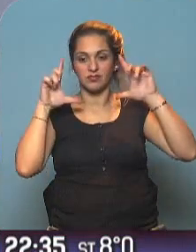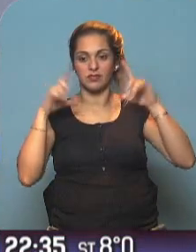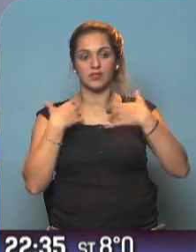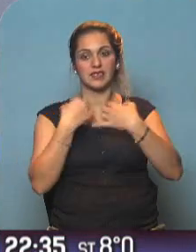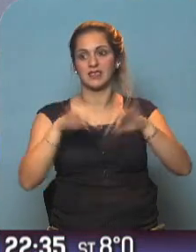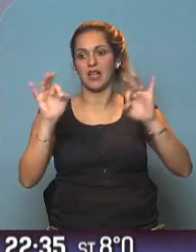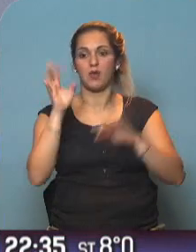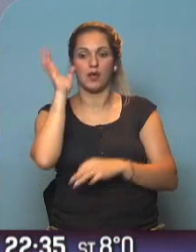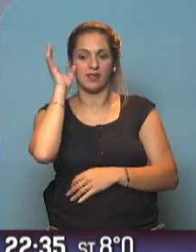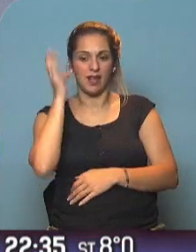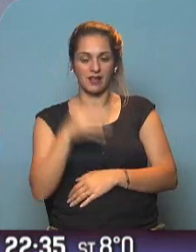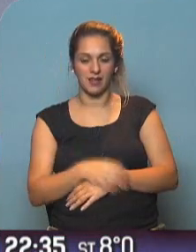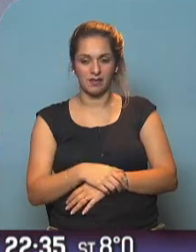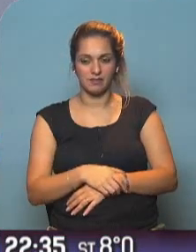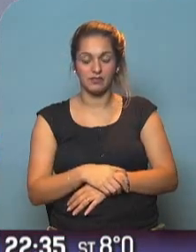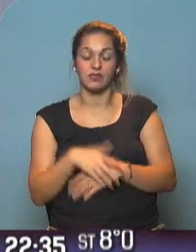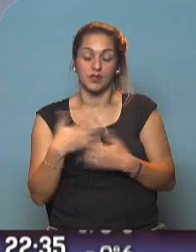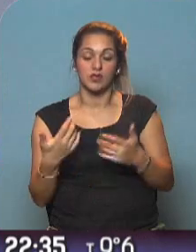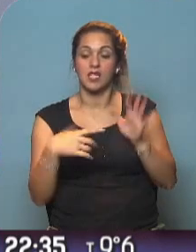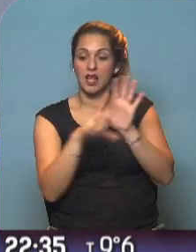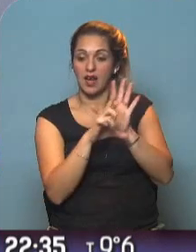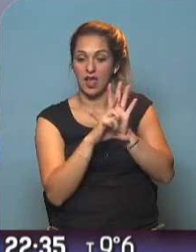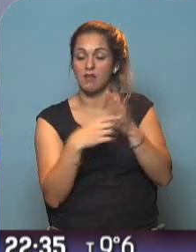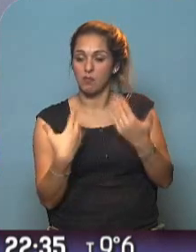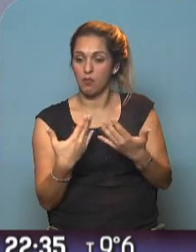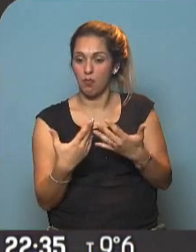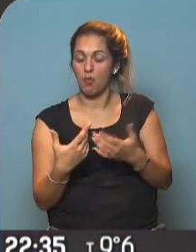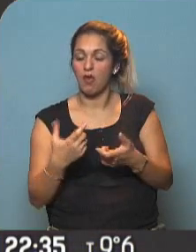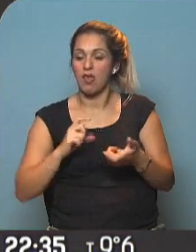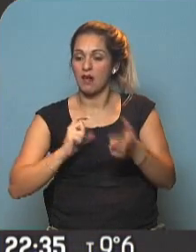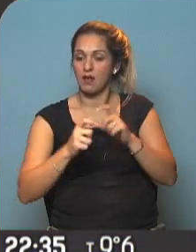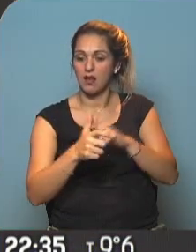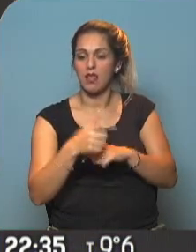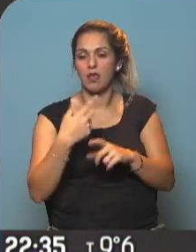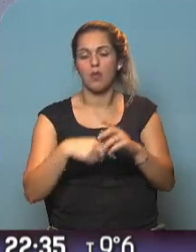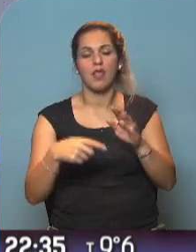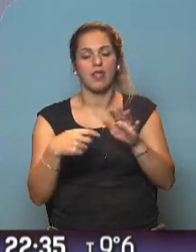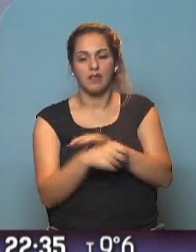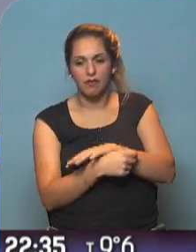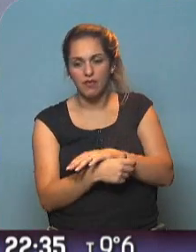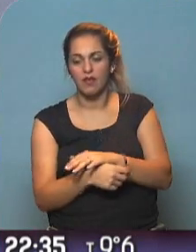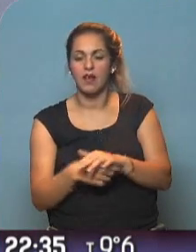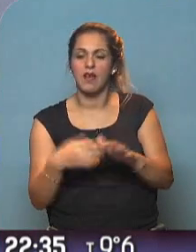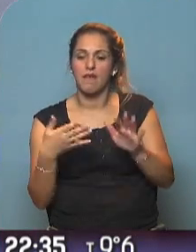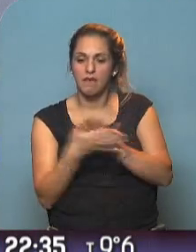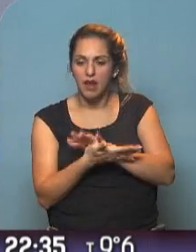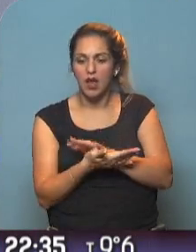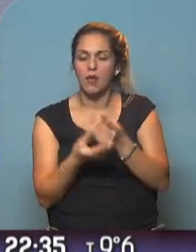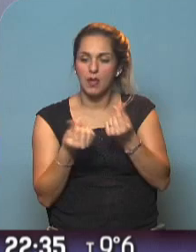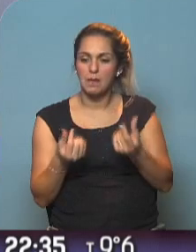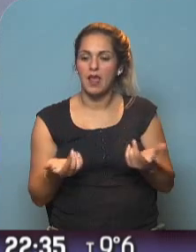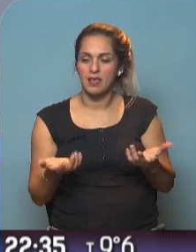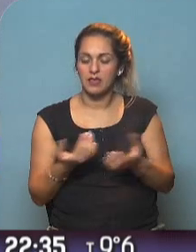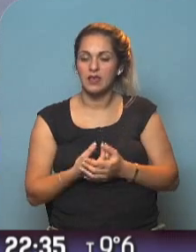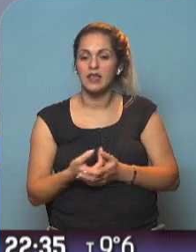eso es lo que le permite justamente la ley ahora, rehabilitado después de fraude fiscal, ese es su caso. La verdad es que